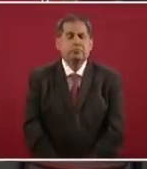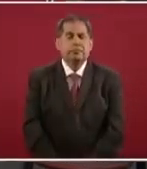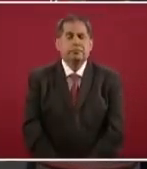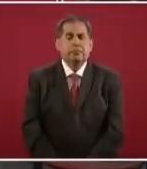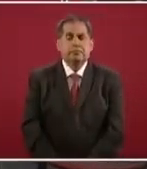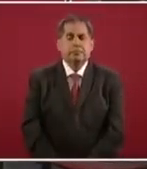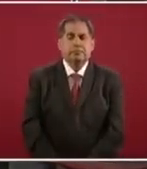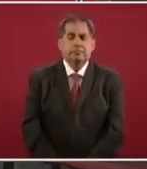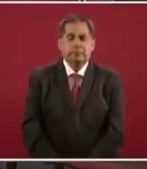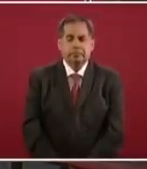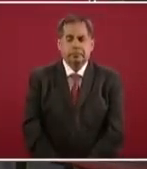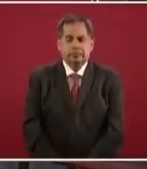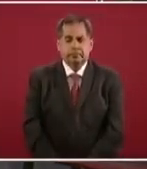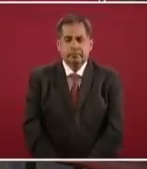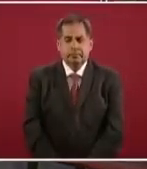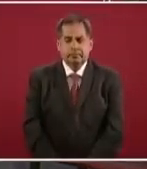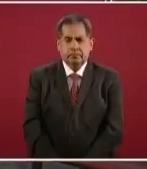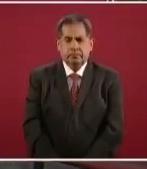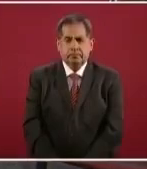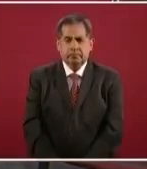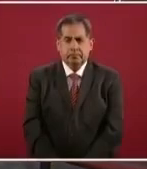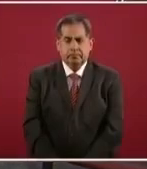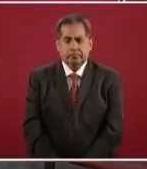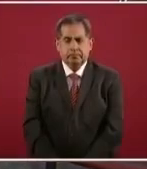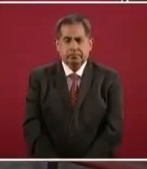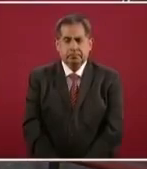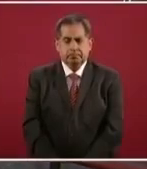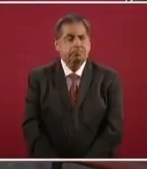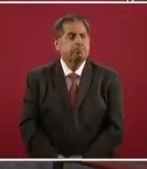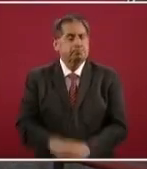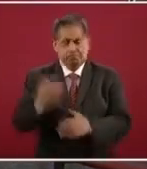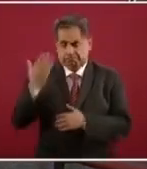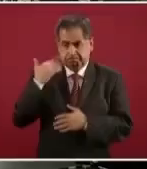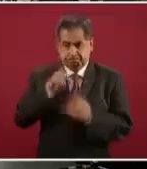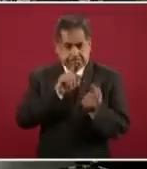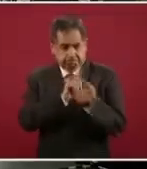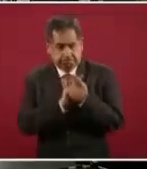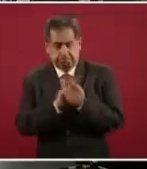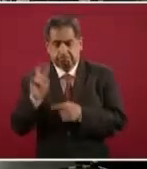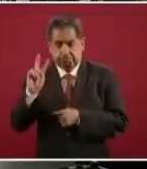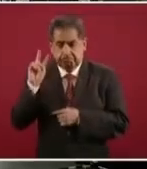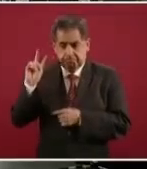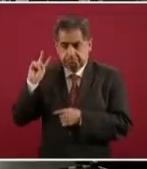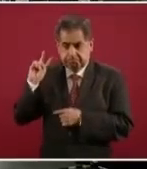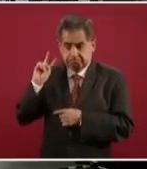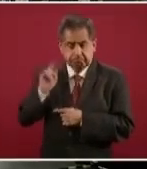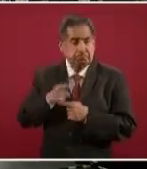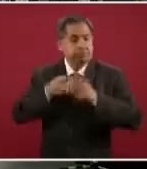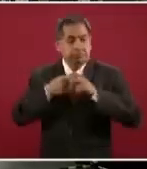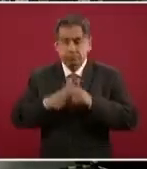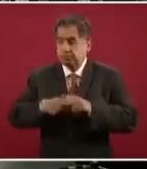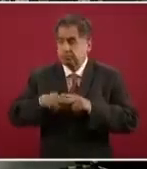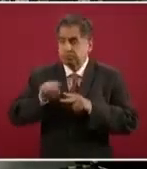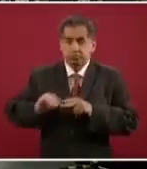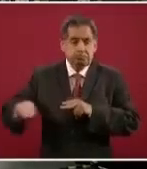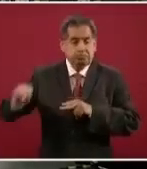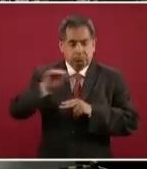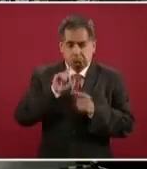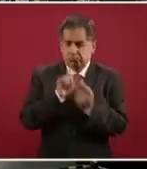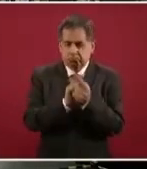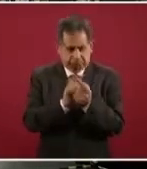que escuche ella. Sí, la atendimos el viernes que empezó la gira en el